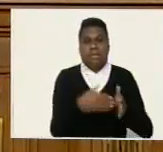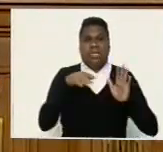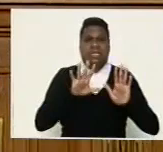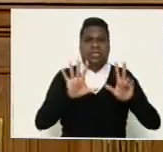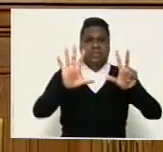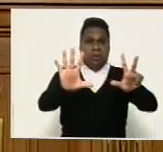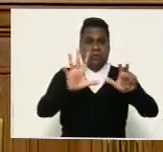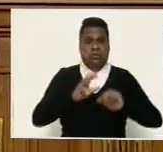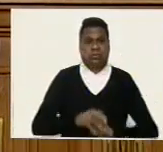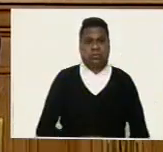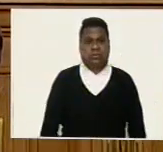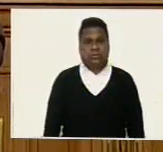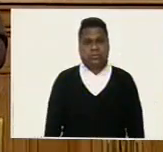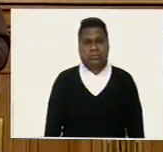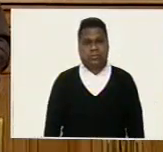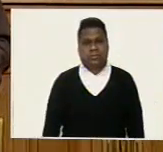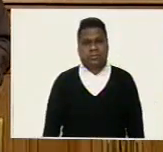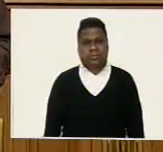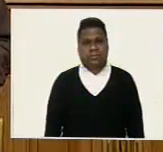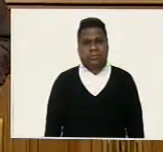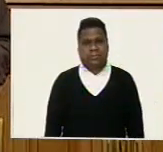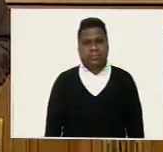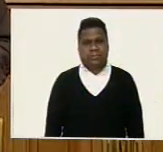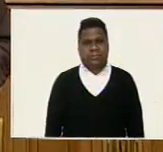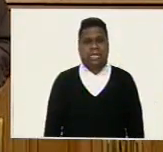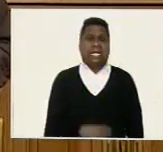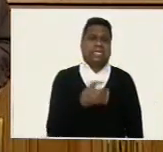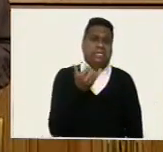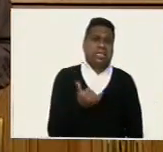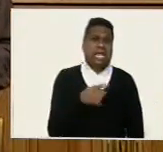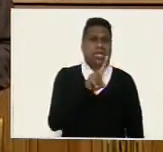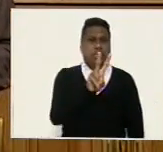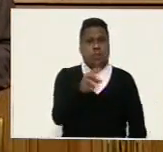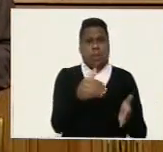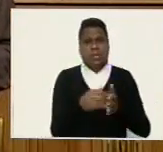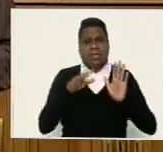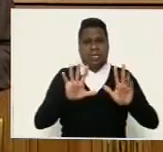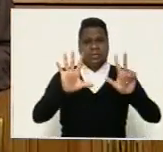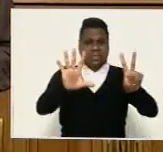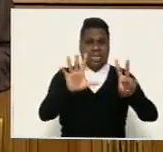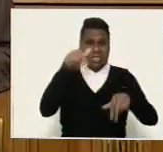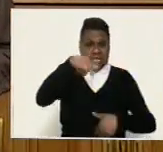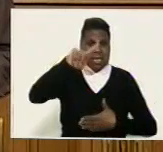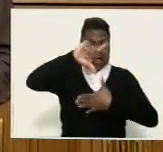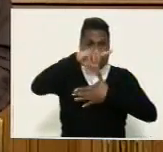2018, ya en 2017, aquí en América Latina,